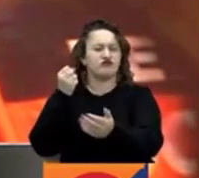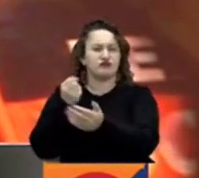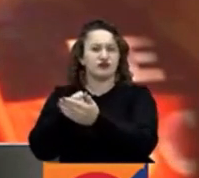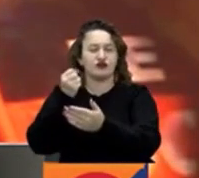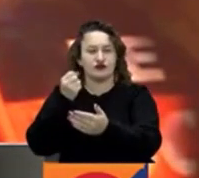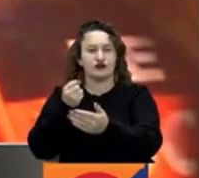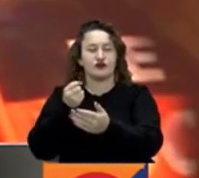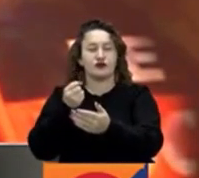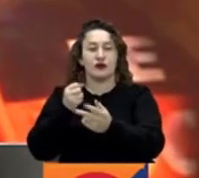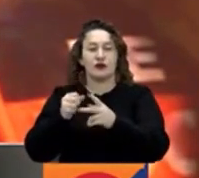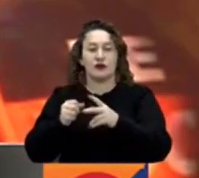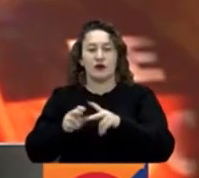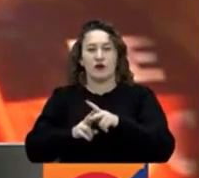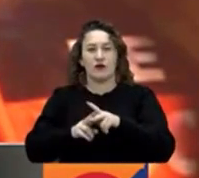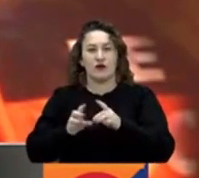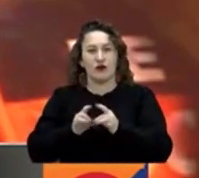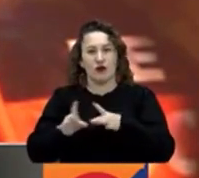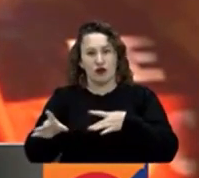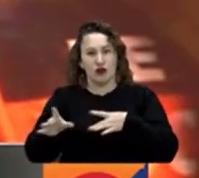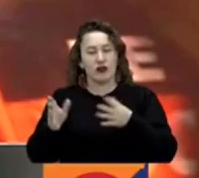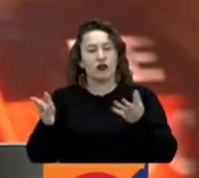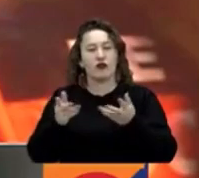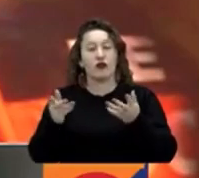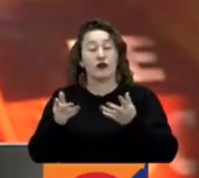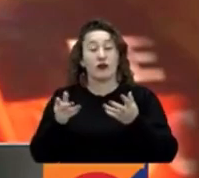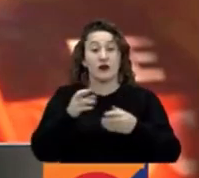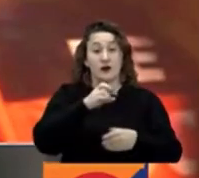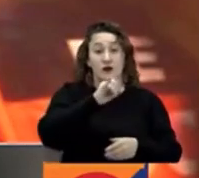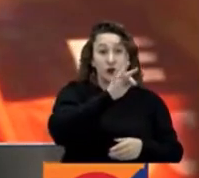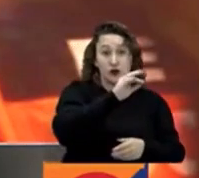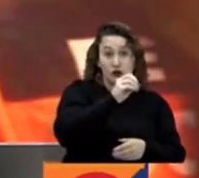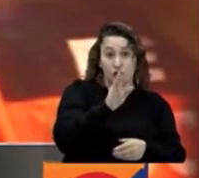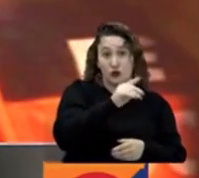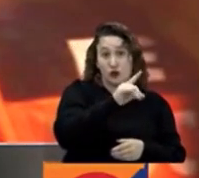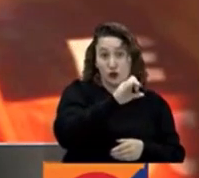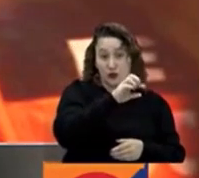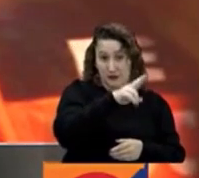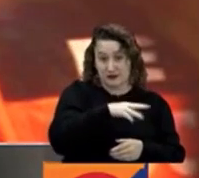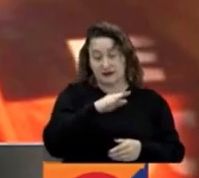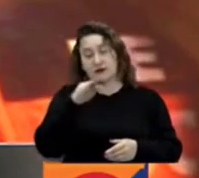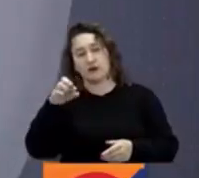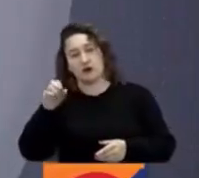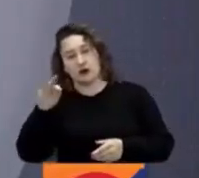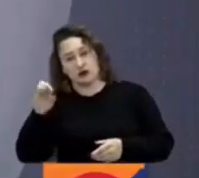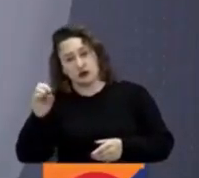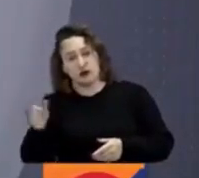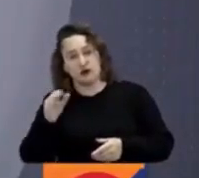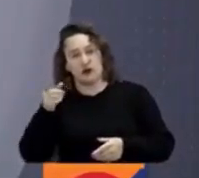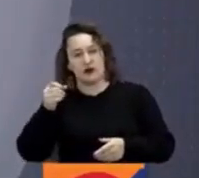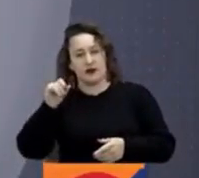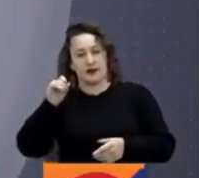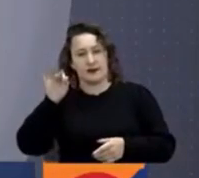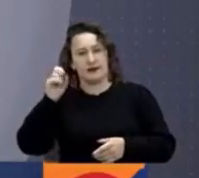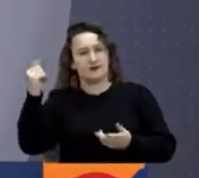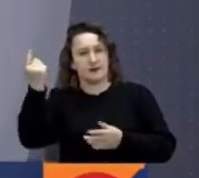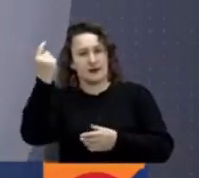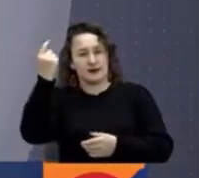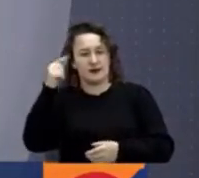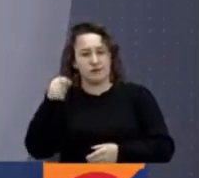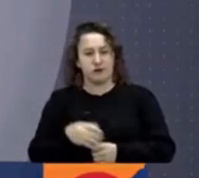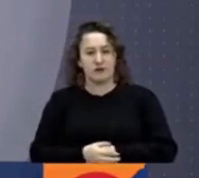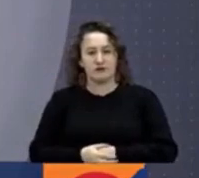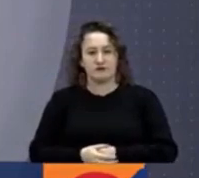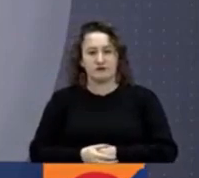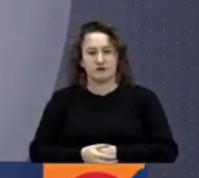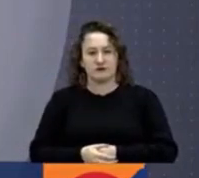entre Puerto López y Puerto Gaitán, en Meta. Las autoridades investigan las causas de la emergencia. En medio de los escombros